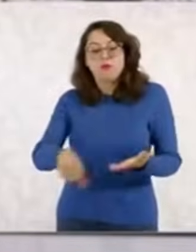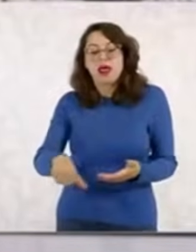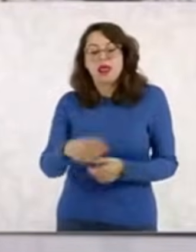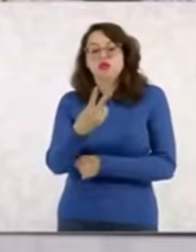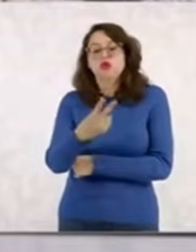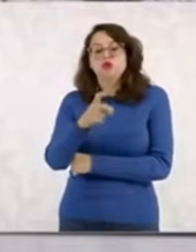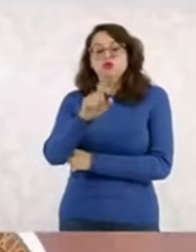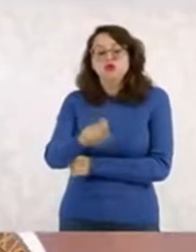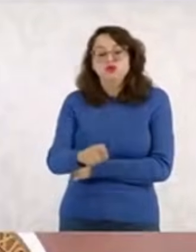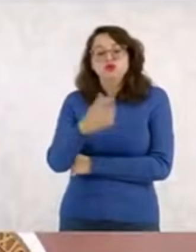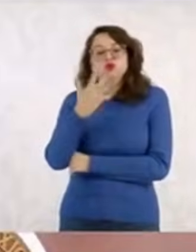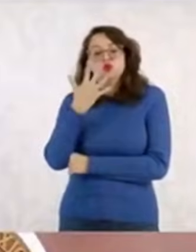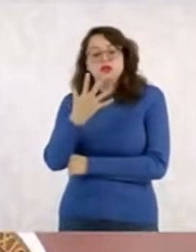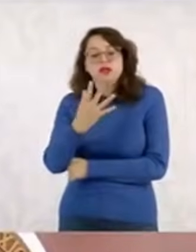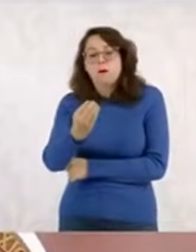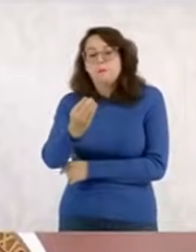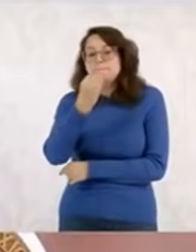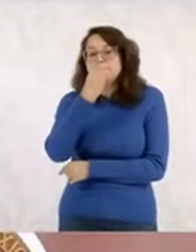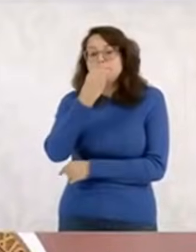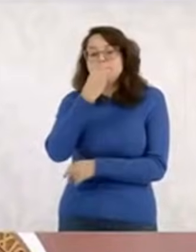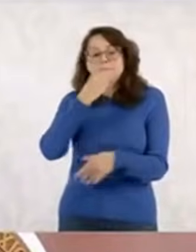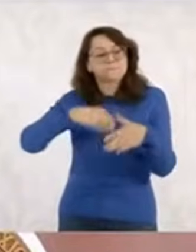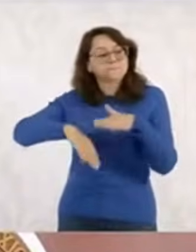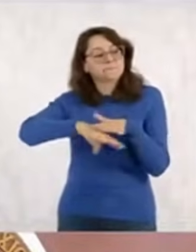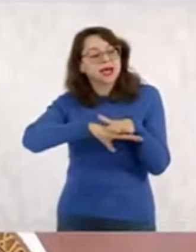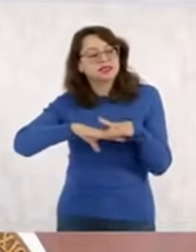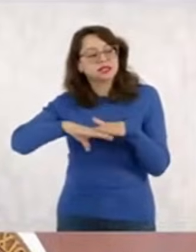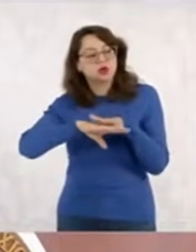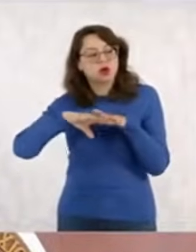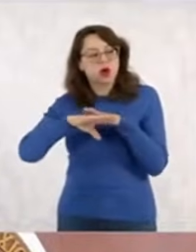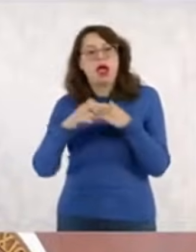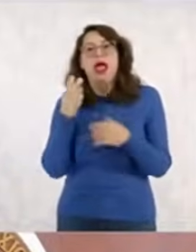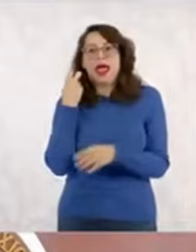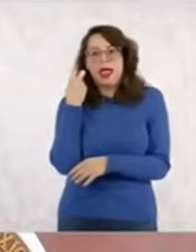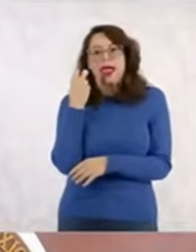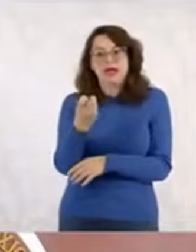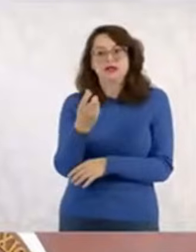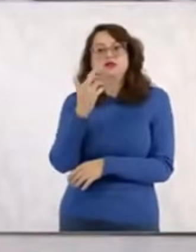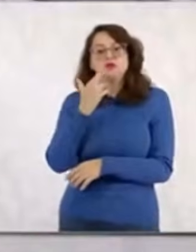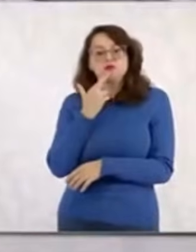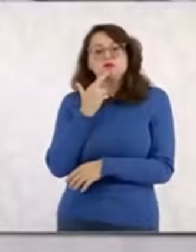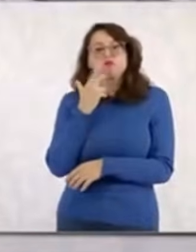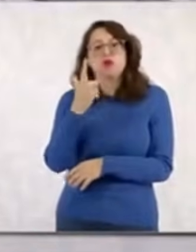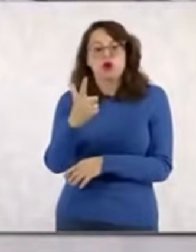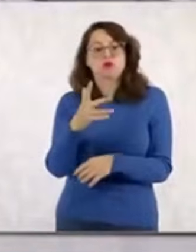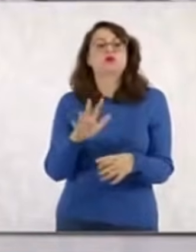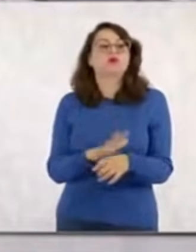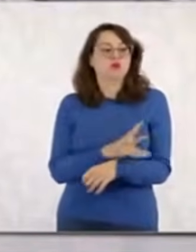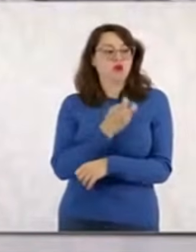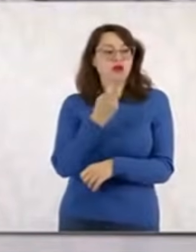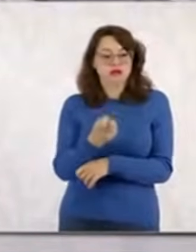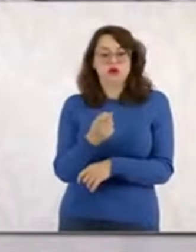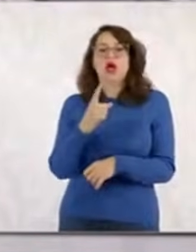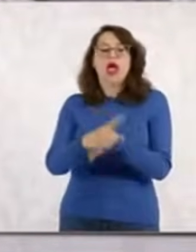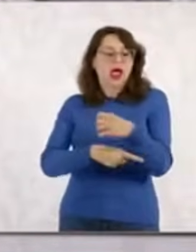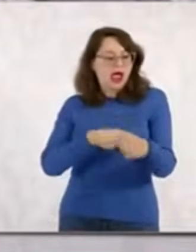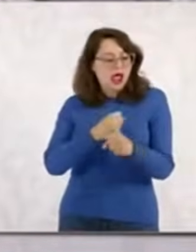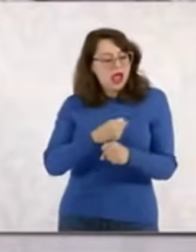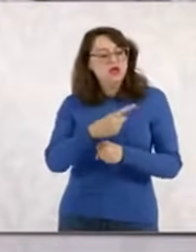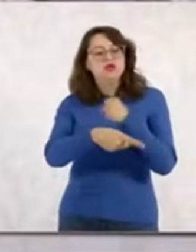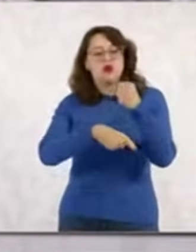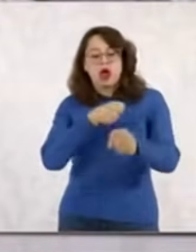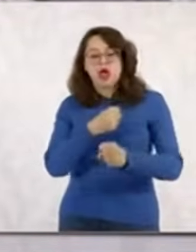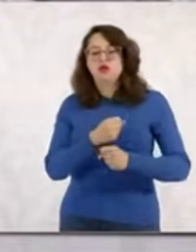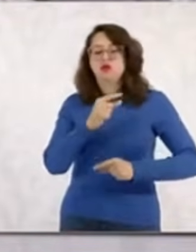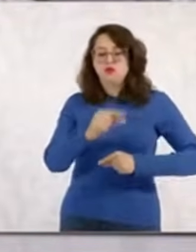básicas. Entonces planteé en uno de los 100 puntos que haya un aumento gradual hasta alcanzar 2.5 canastas